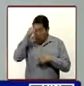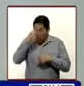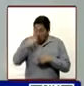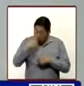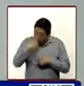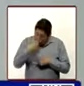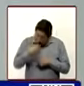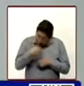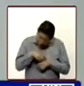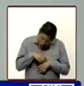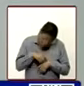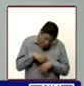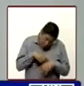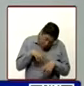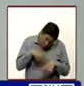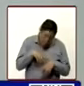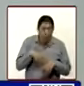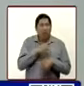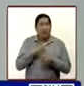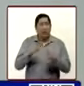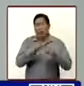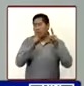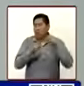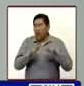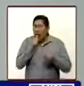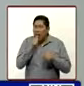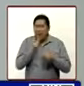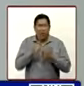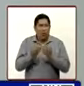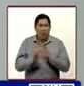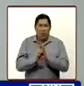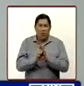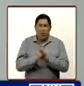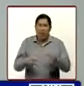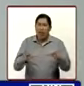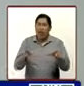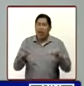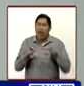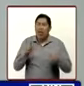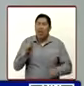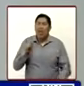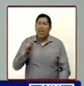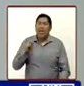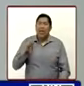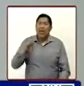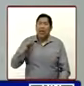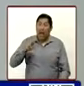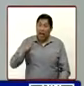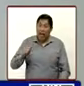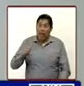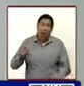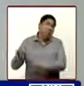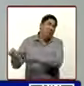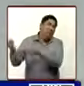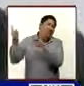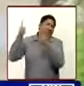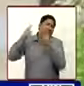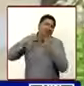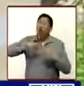alerta epidemiológica en zonas de afluentes de agua, como por ejemplo la laguna de Taxara, donde existe la migración de